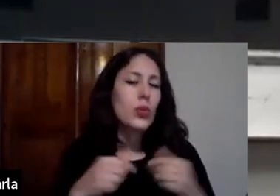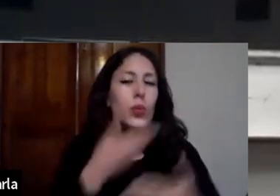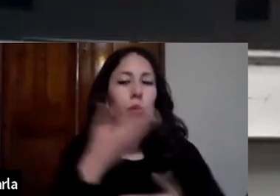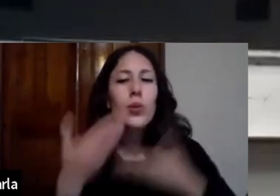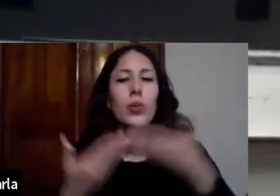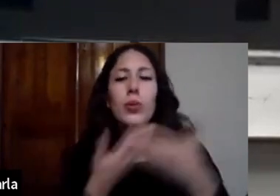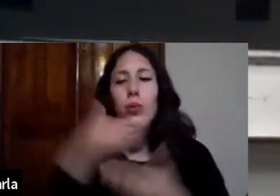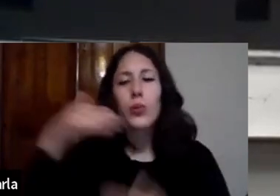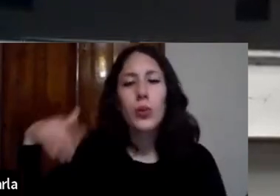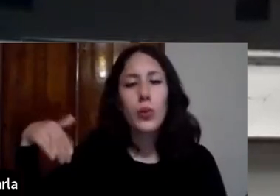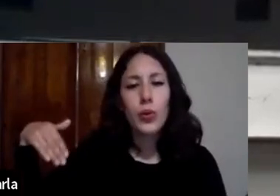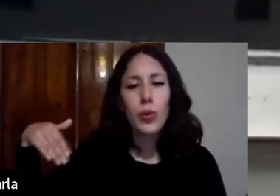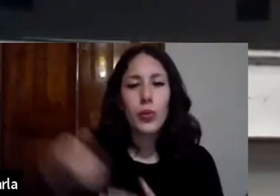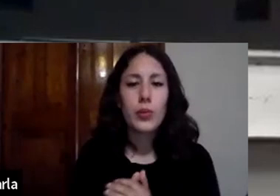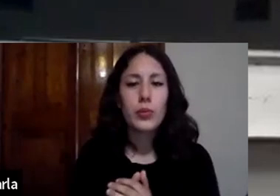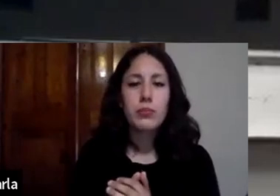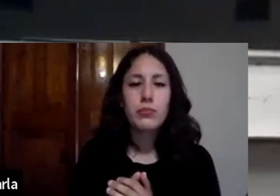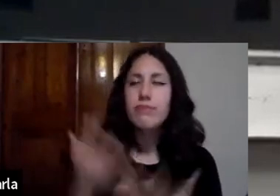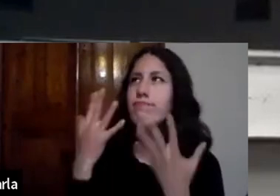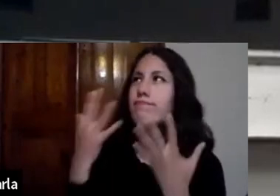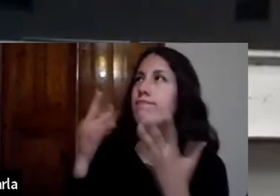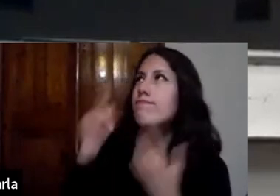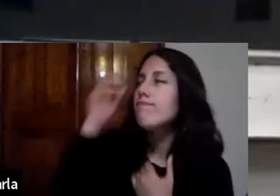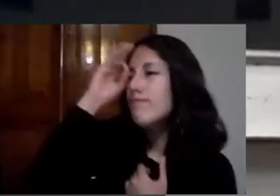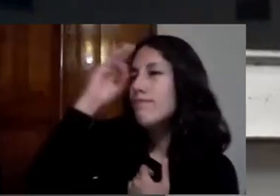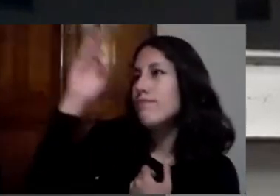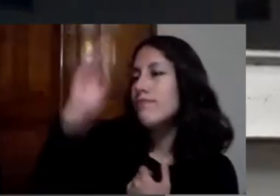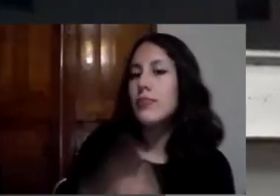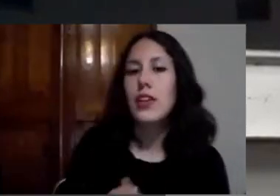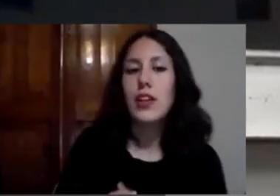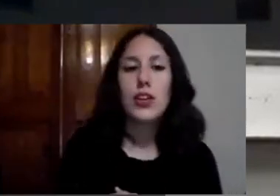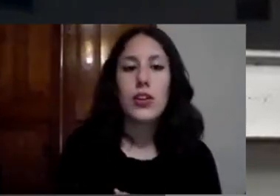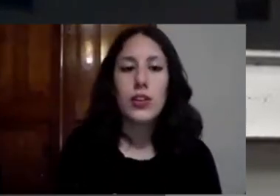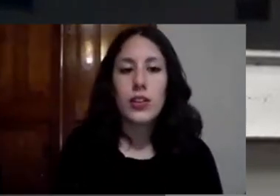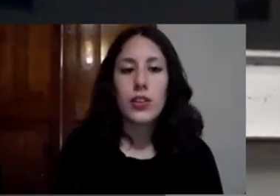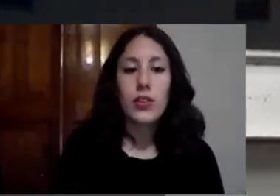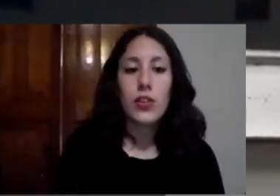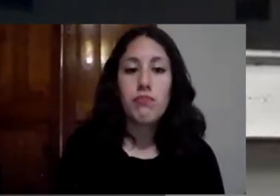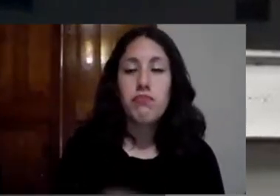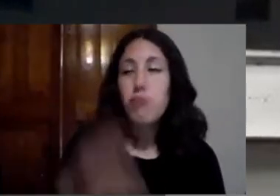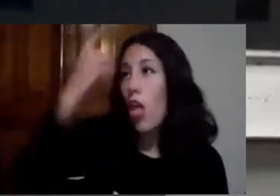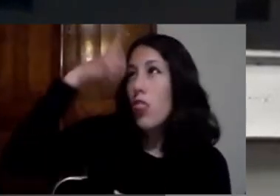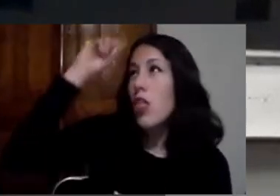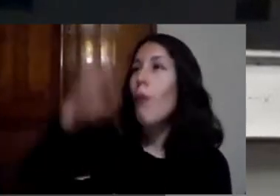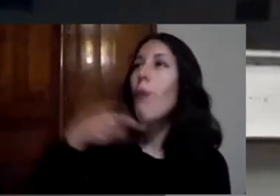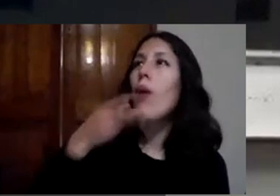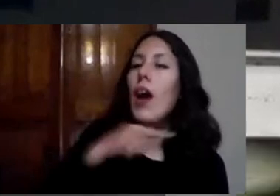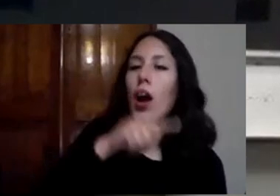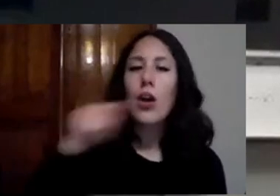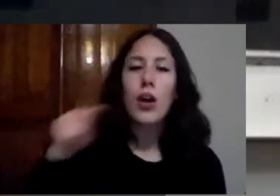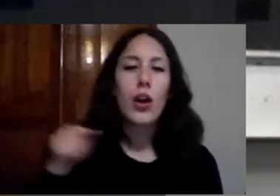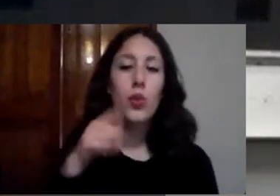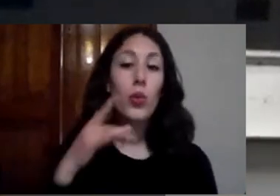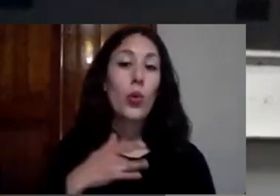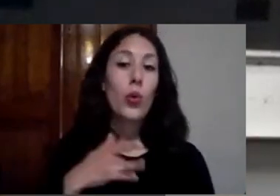pidiéndole al Señor, ¿verdad?, que Él fuera el que transmitiera a través de su servidor, pues Dios les haya estado hablando a su corazón, a su mente, y